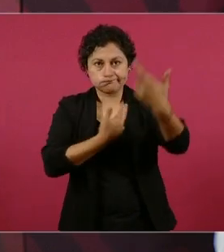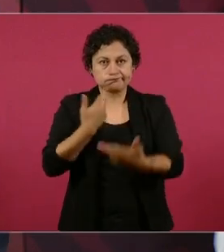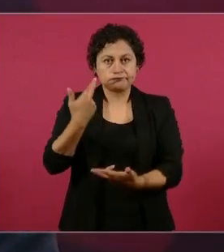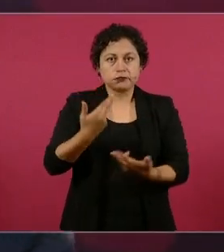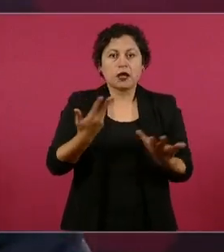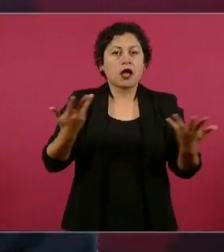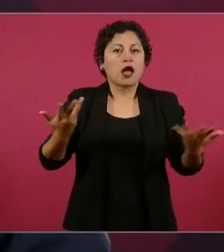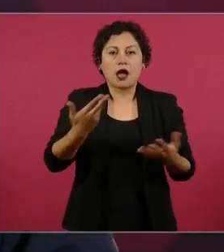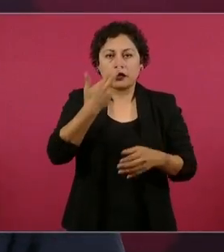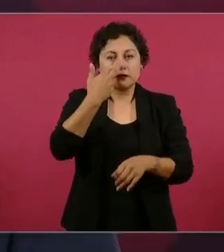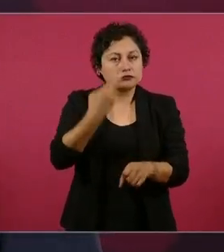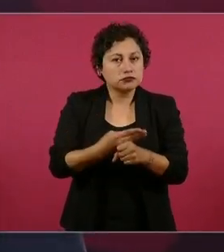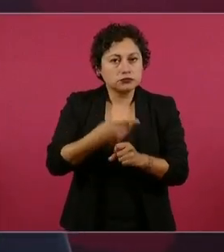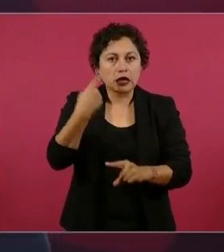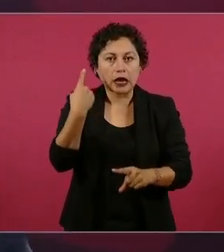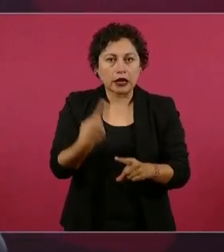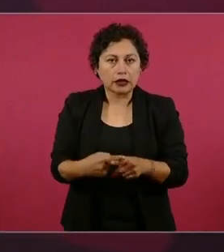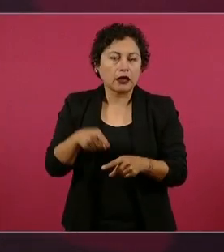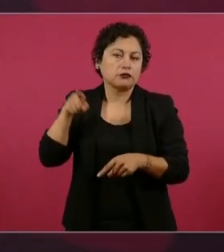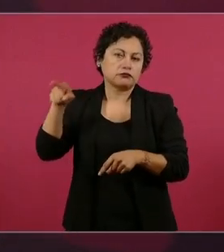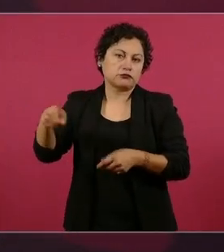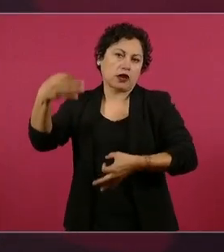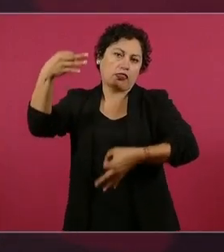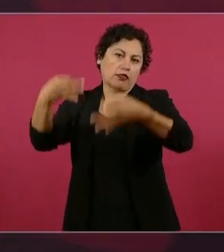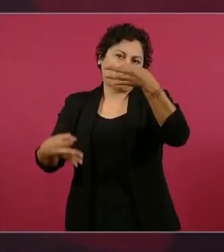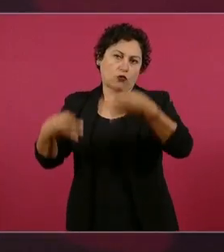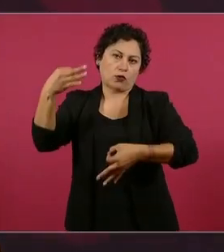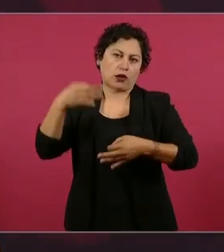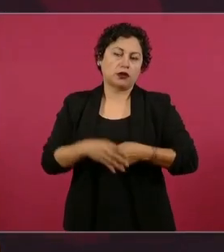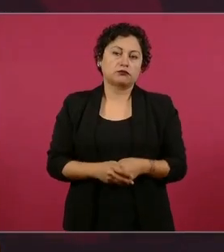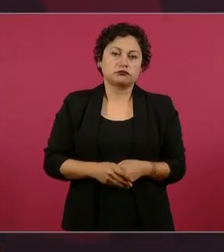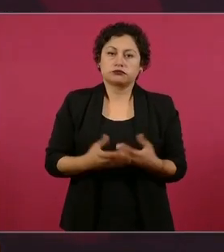Nosotros no queremos injerencismos